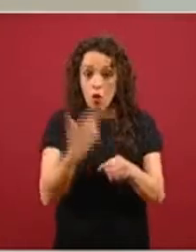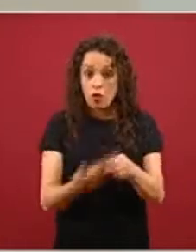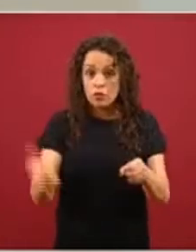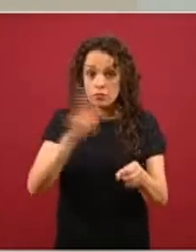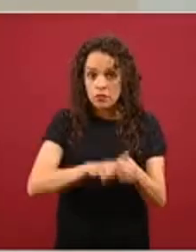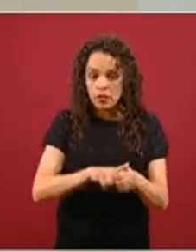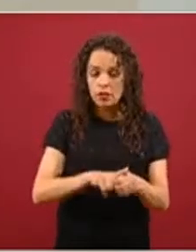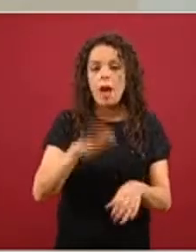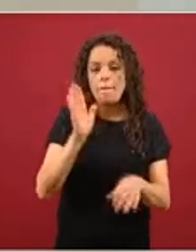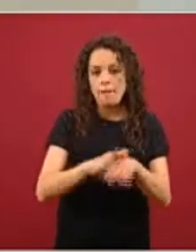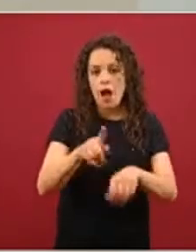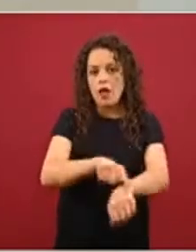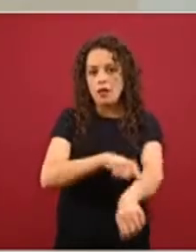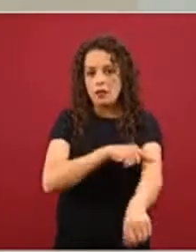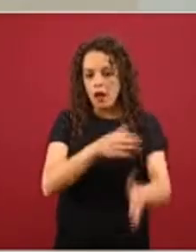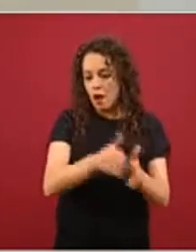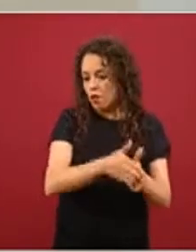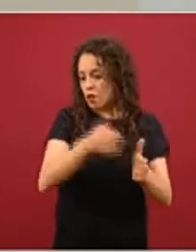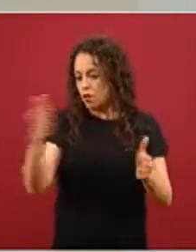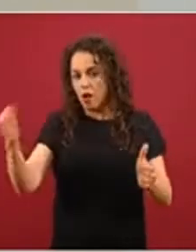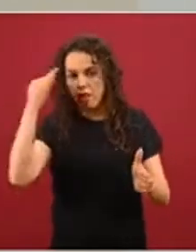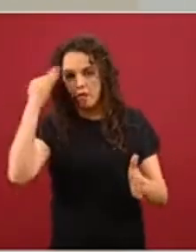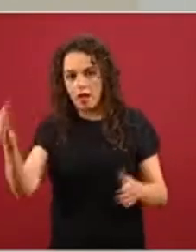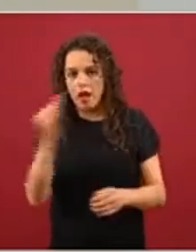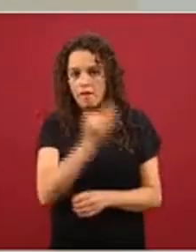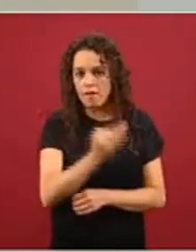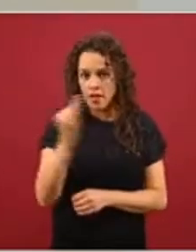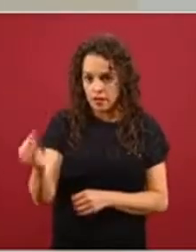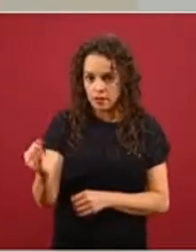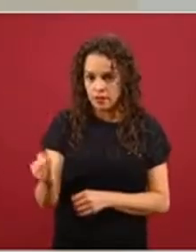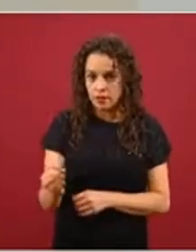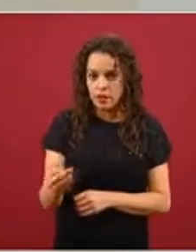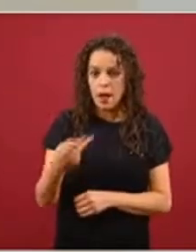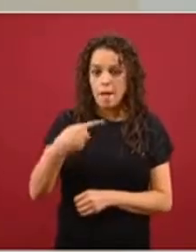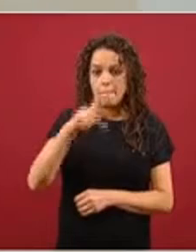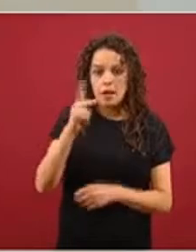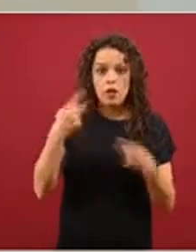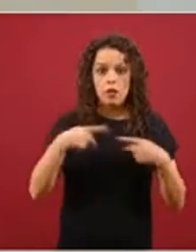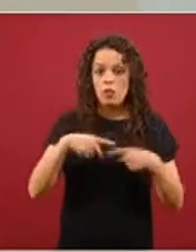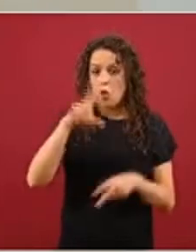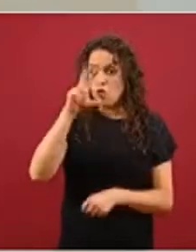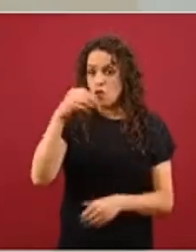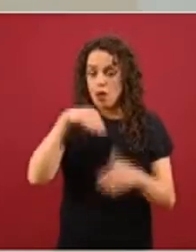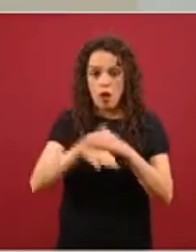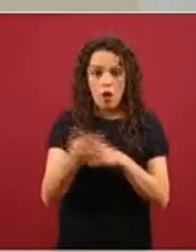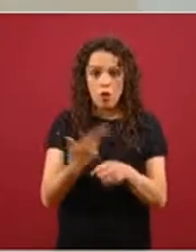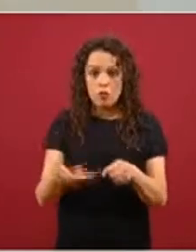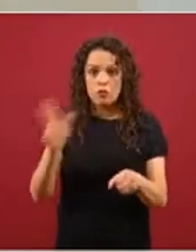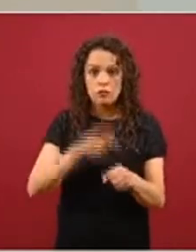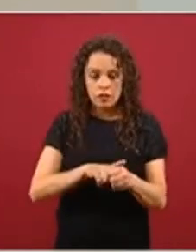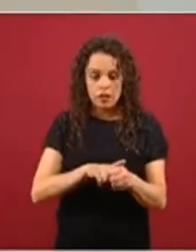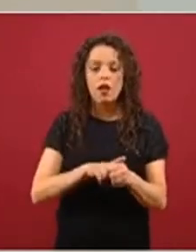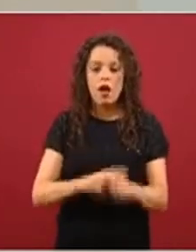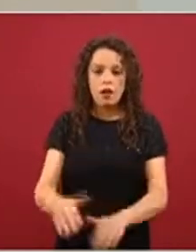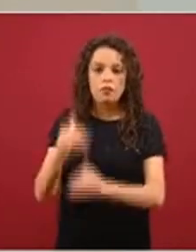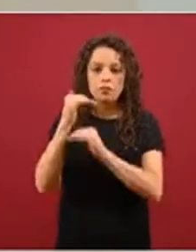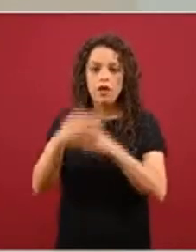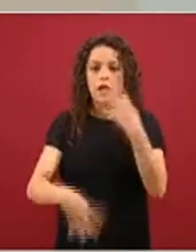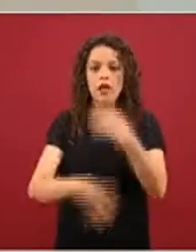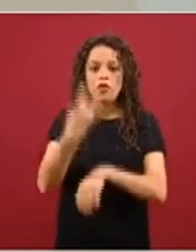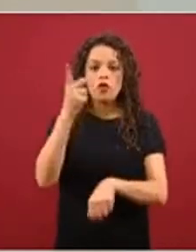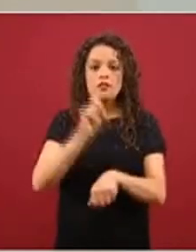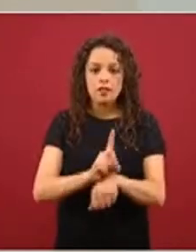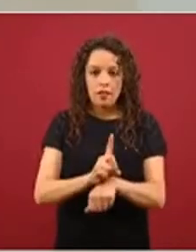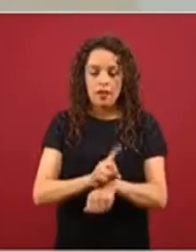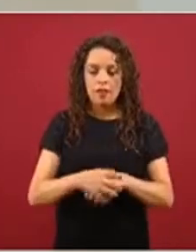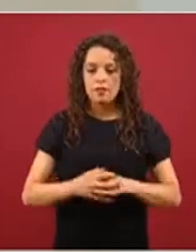Para las personas que no están hospitalizadas, estamos considerando los 14 días. Esto, lo hemos dicho, es una consideración hasta